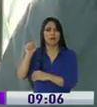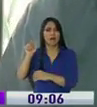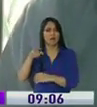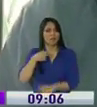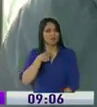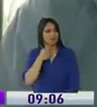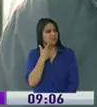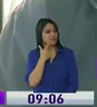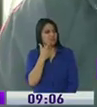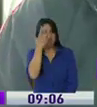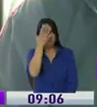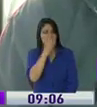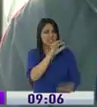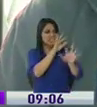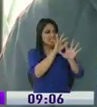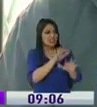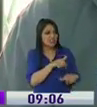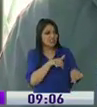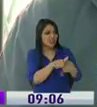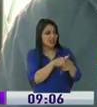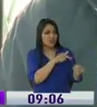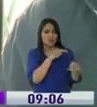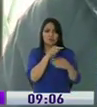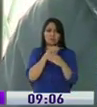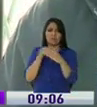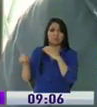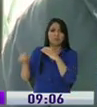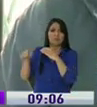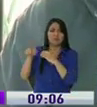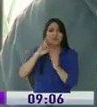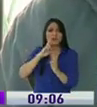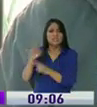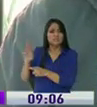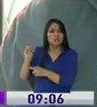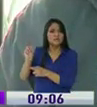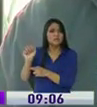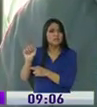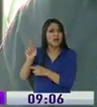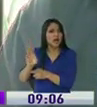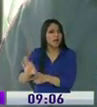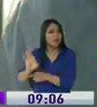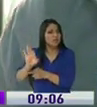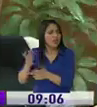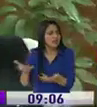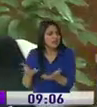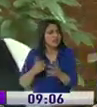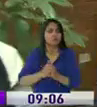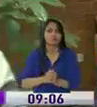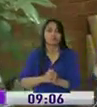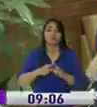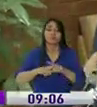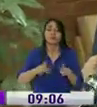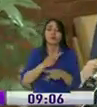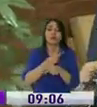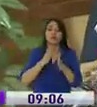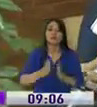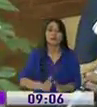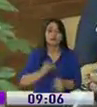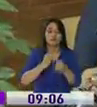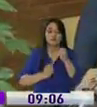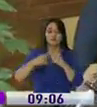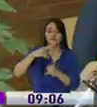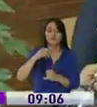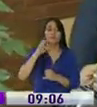por qué el secretario de Movilidad le respondía al señor Mauro Terán. Declaraciones que para el concejal Marco Ponce no